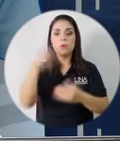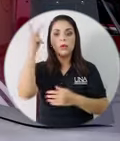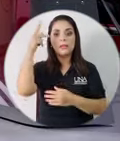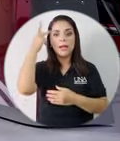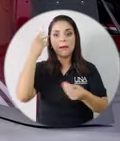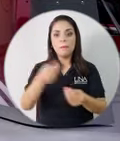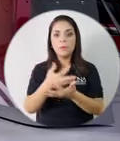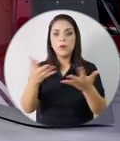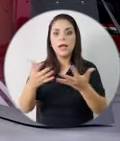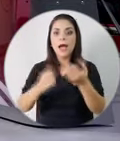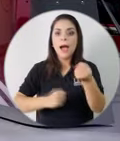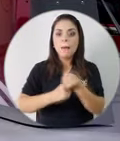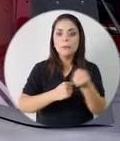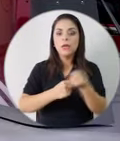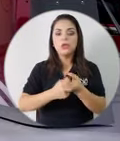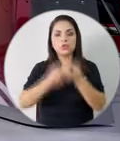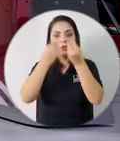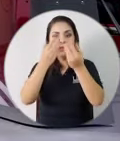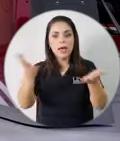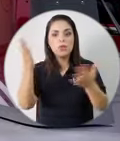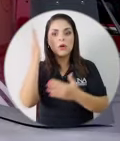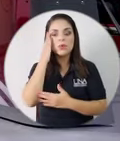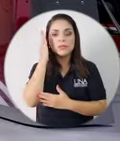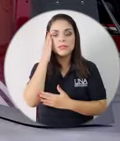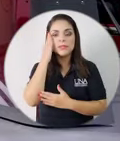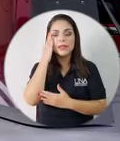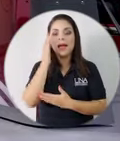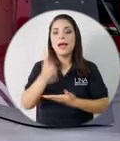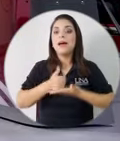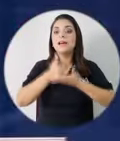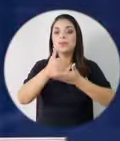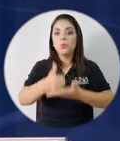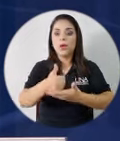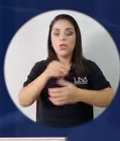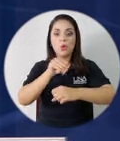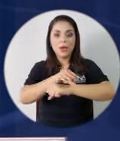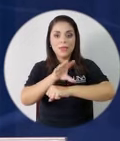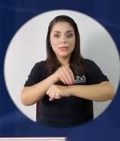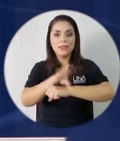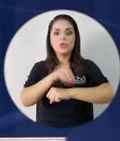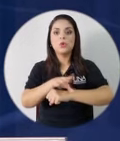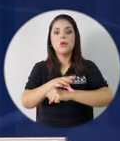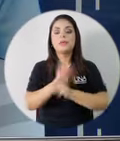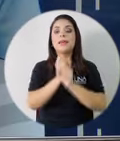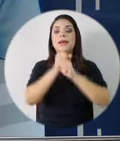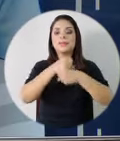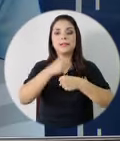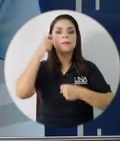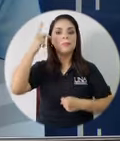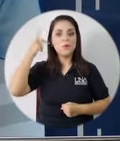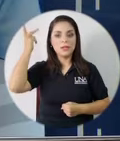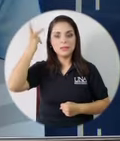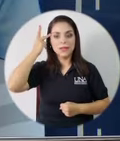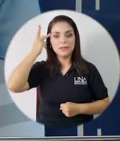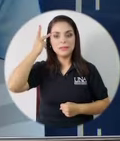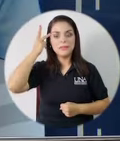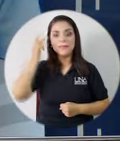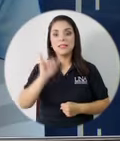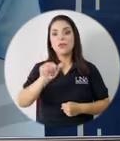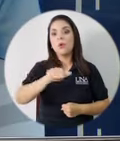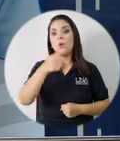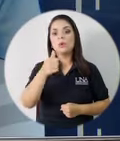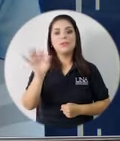pública, dialogando, dando a conocer, compartiendo sus conocimientos, ayudando en la orientación de la